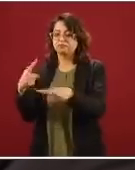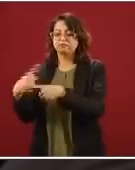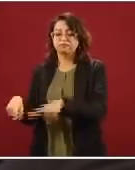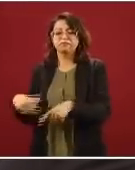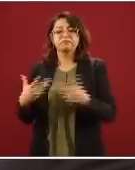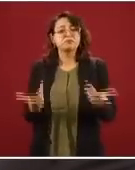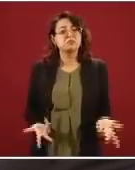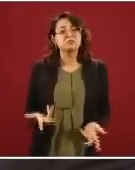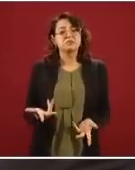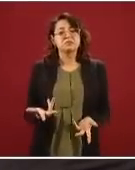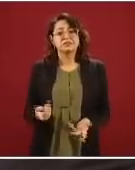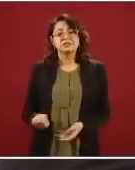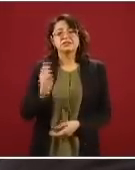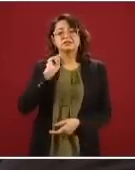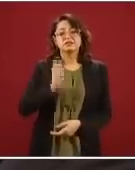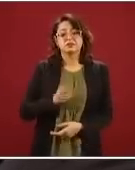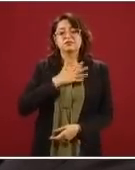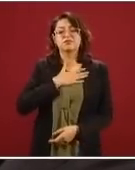Esto es justicia.